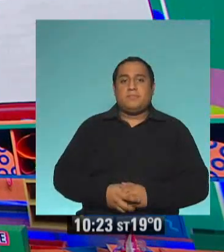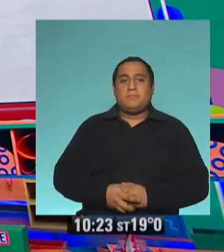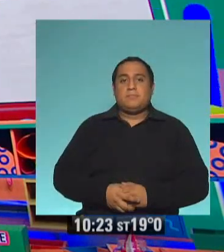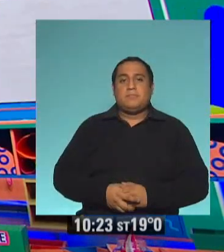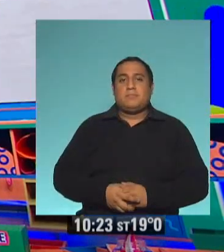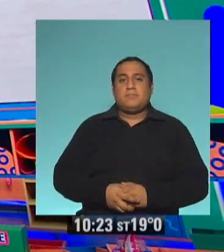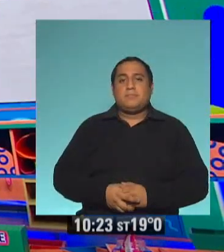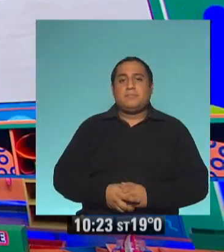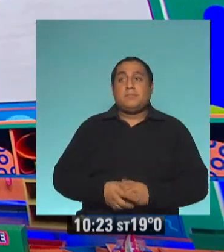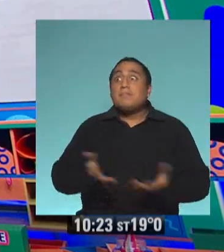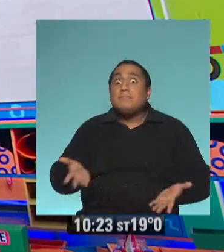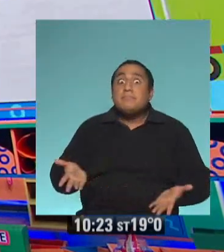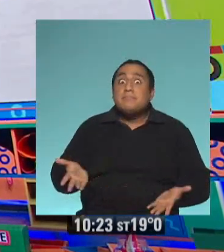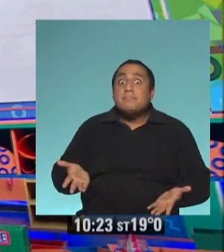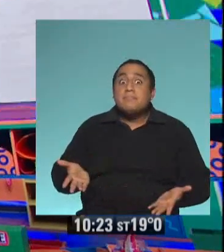¡Y ahora!